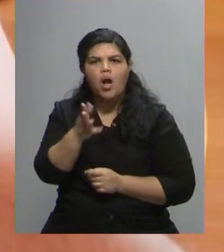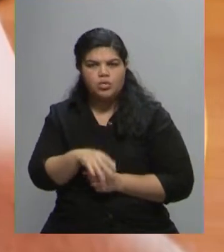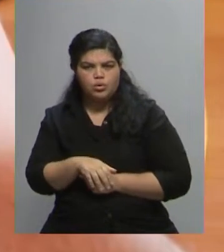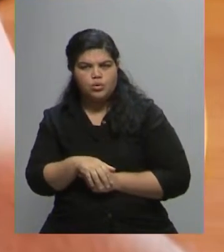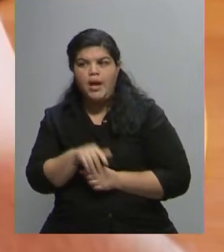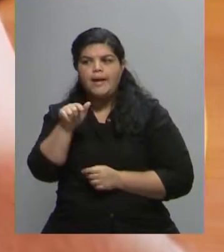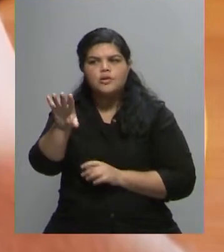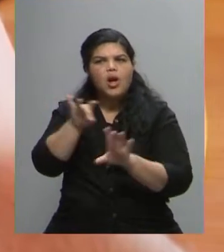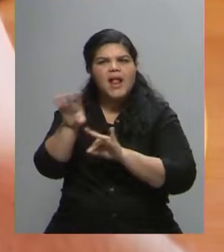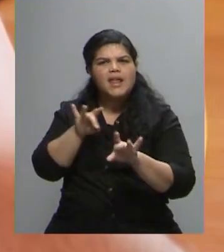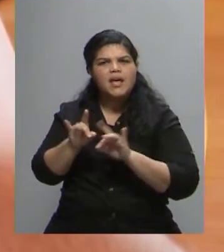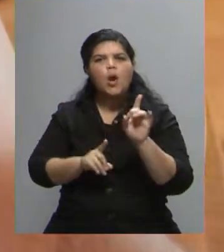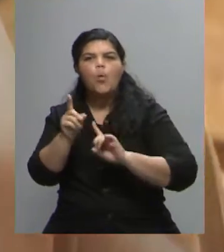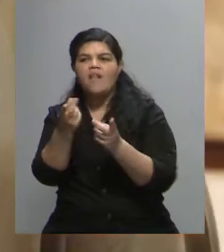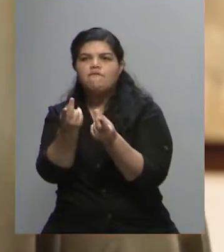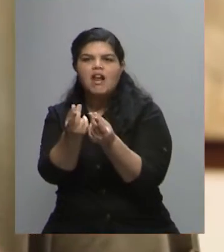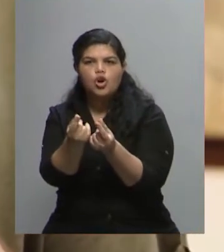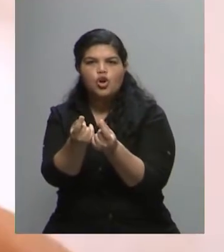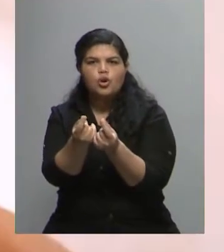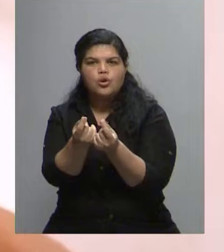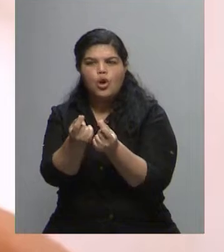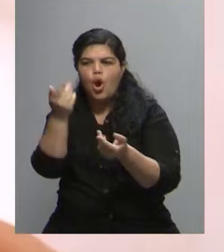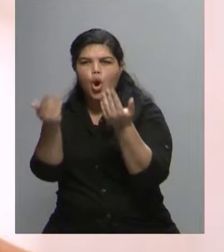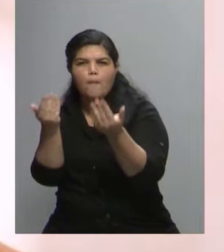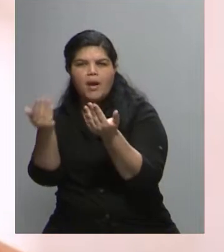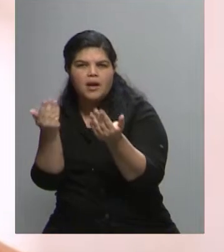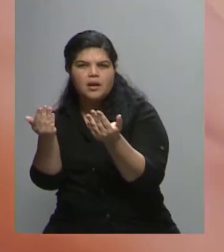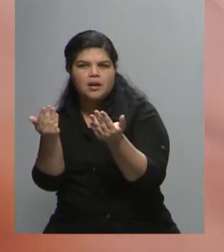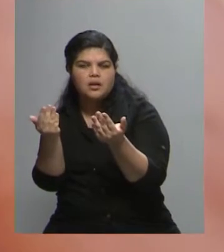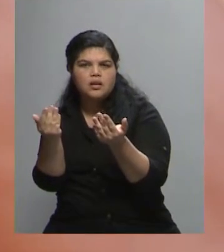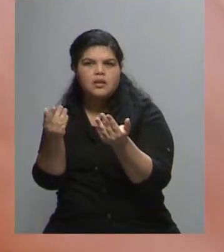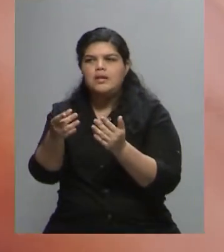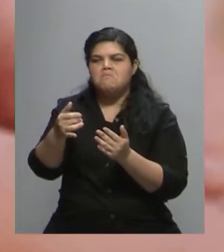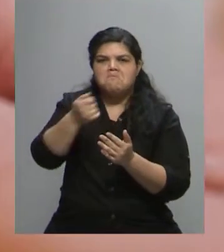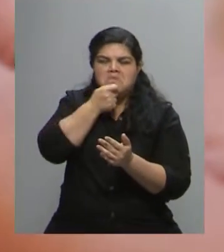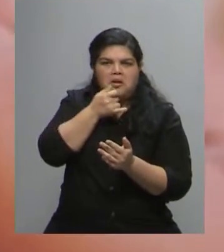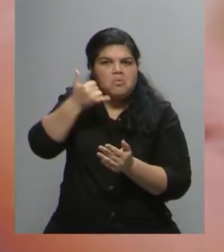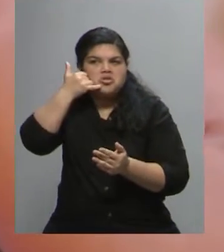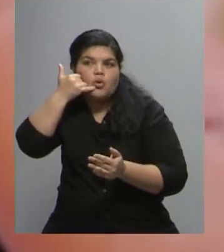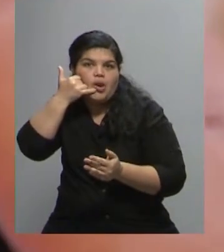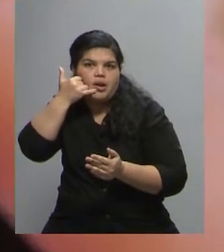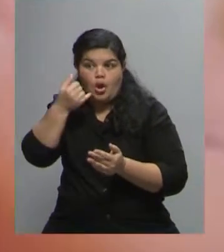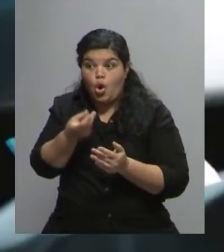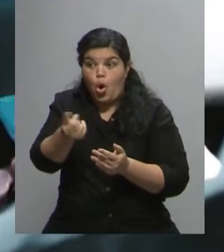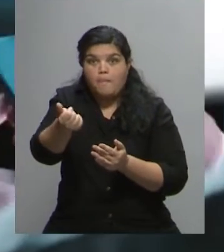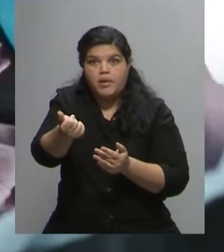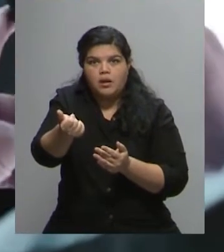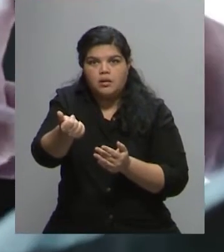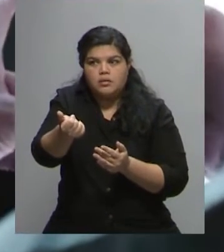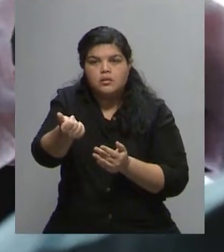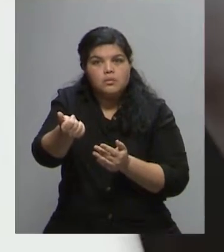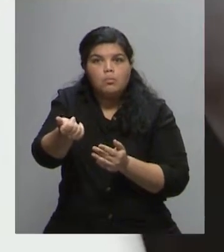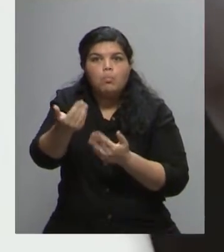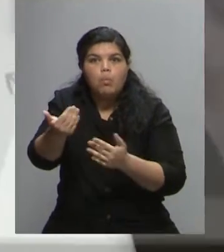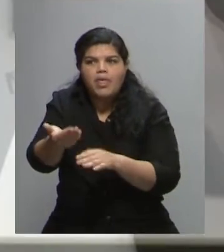de conveniencia, de costo de transporte. Entonces, no solo puedo replicar el proceso que una persona se compra un teléfono celular, sino que puedo ver todo